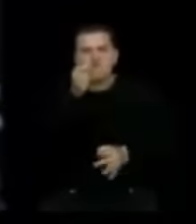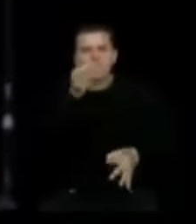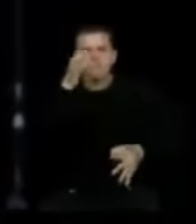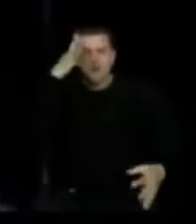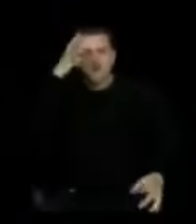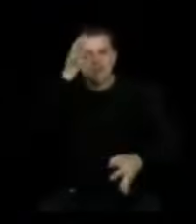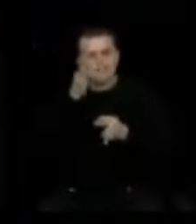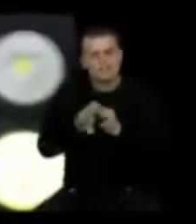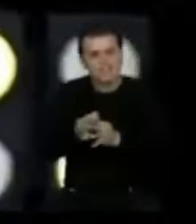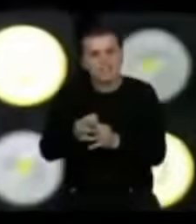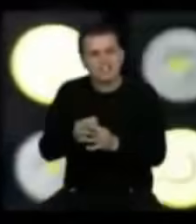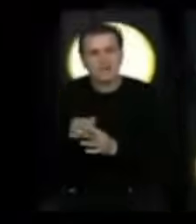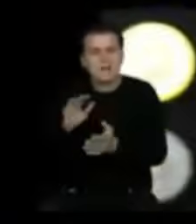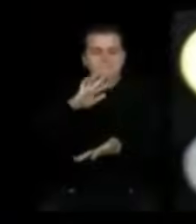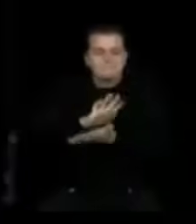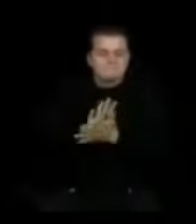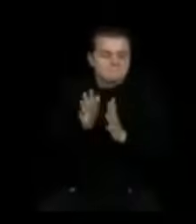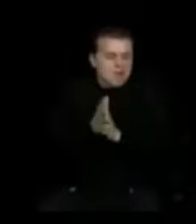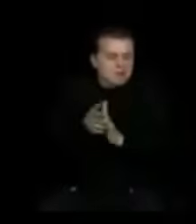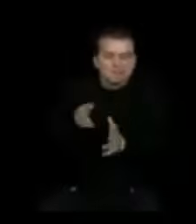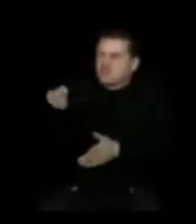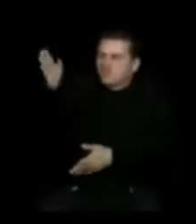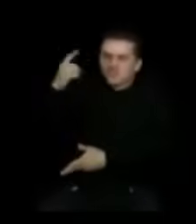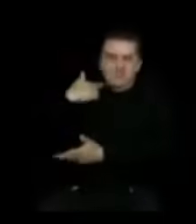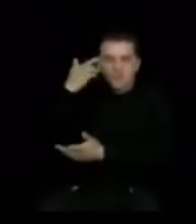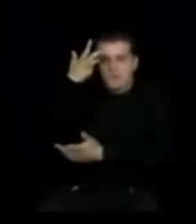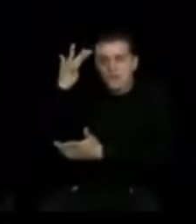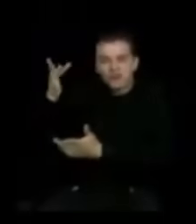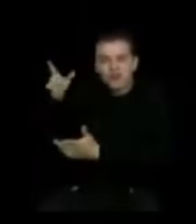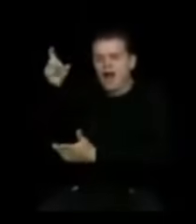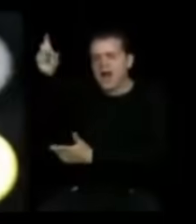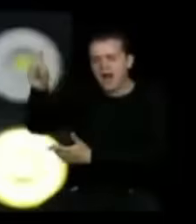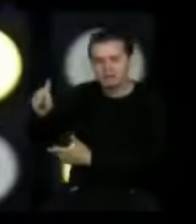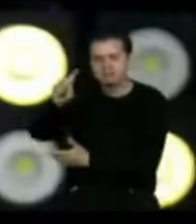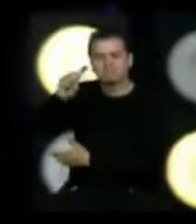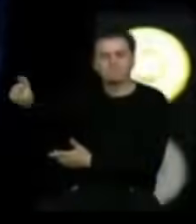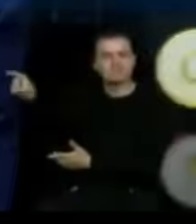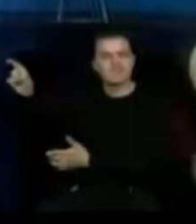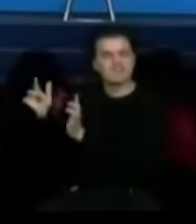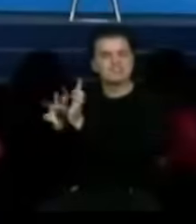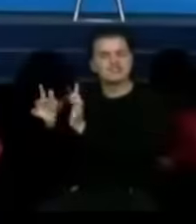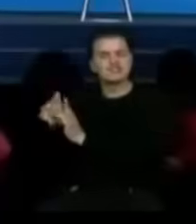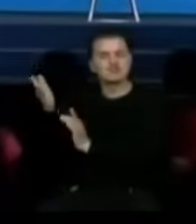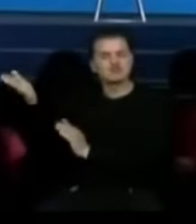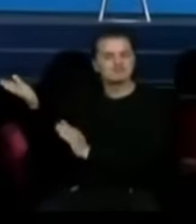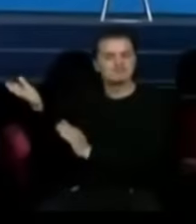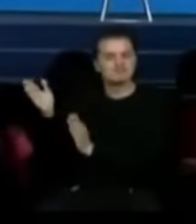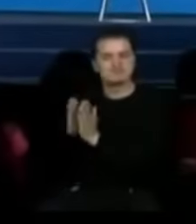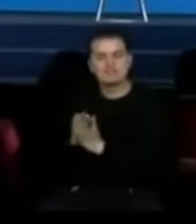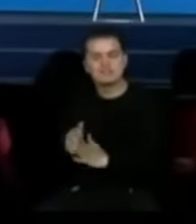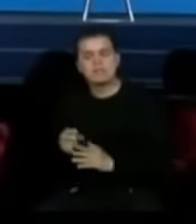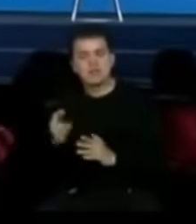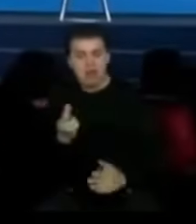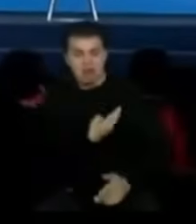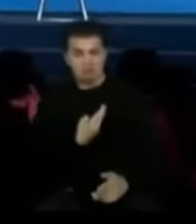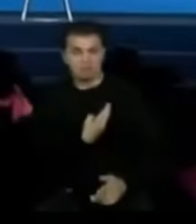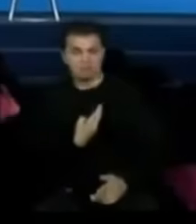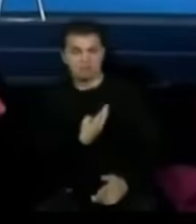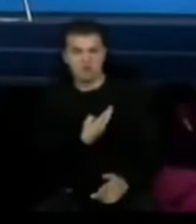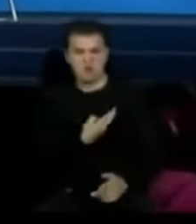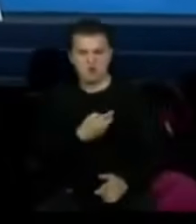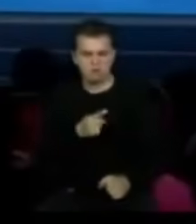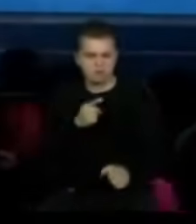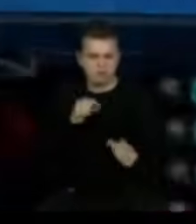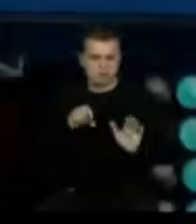fe, tenemos paz para con Dios por medio de nuestro Señor Jesucristo. La religión te